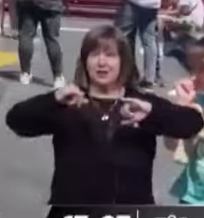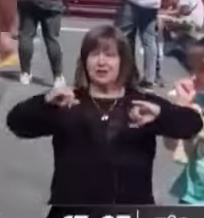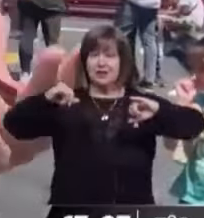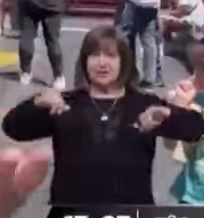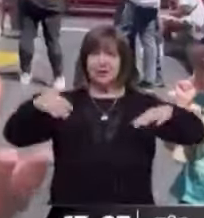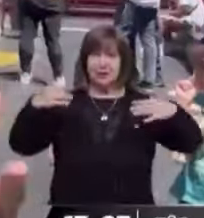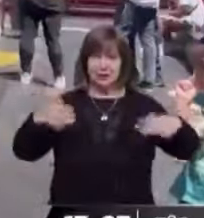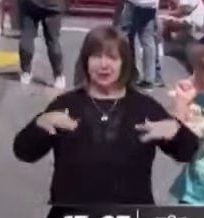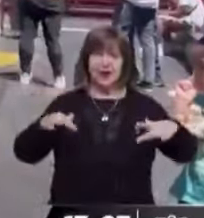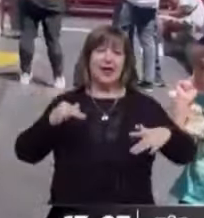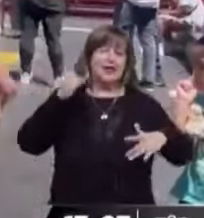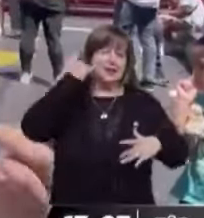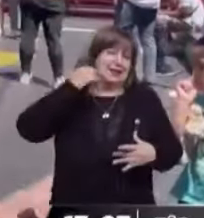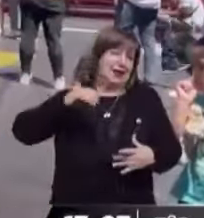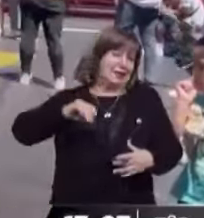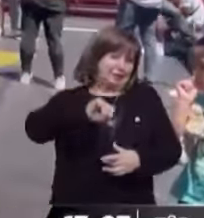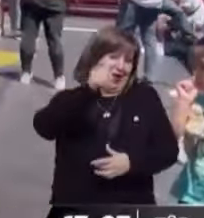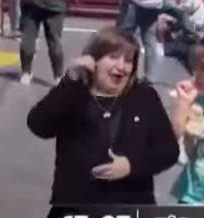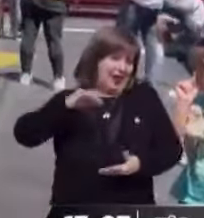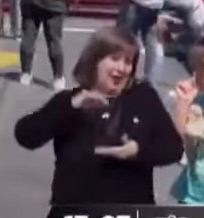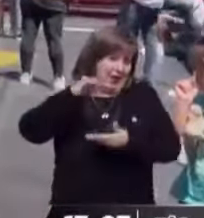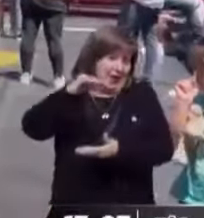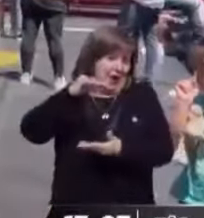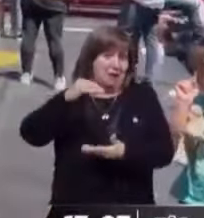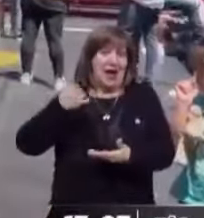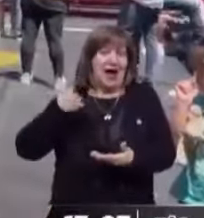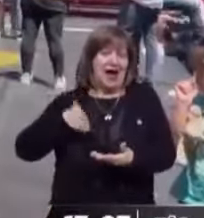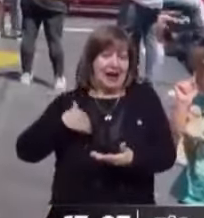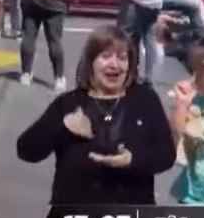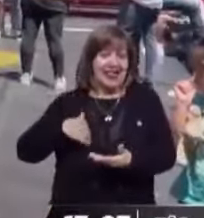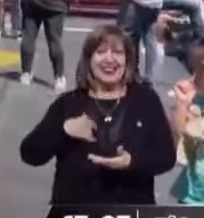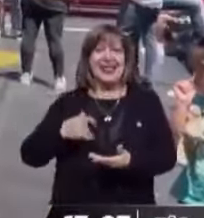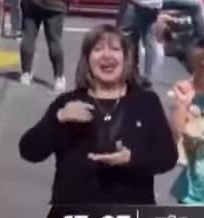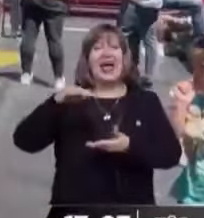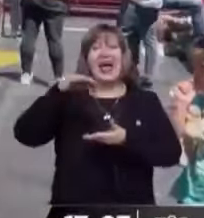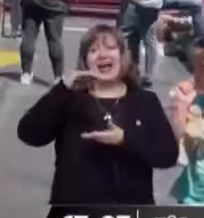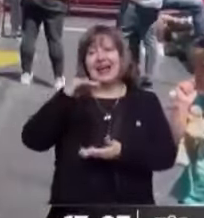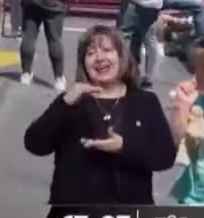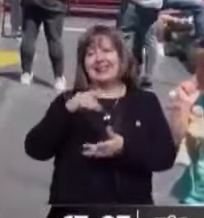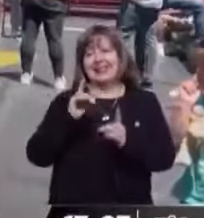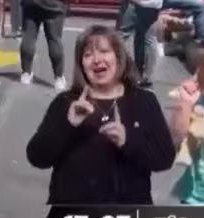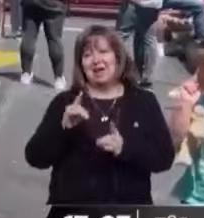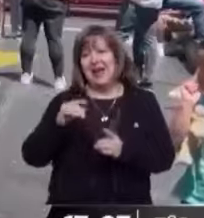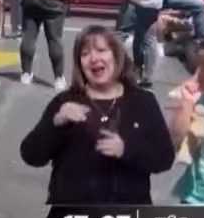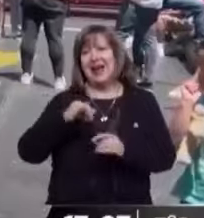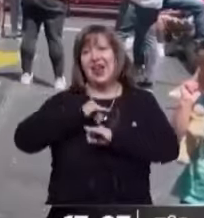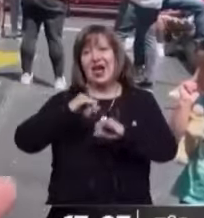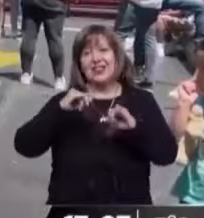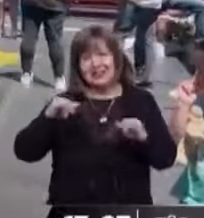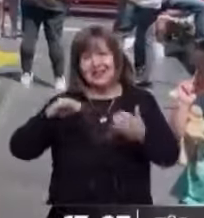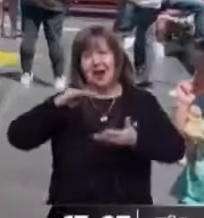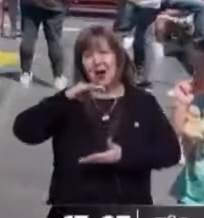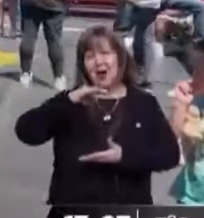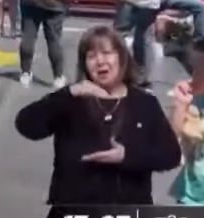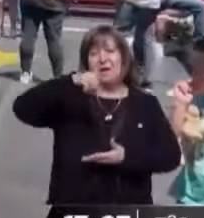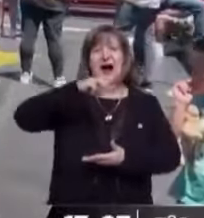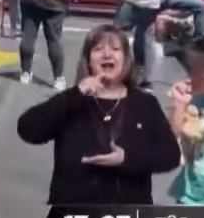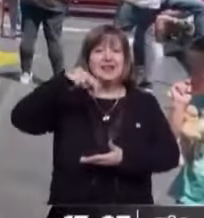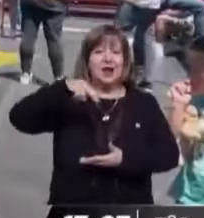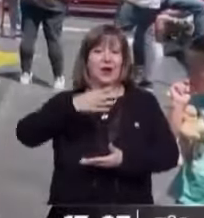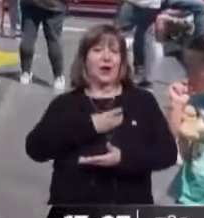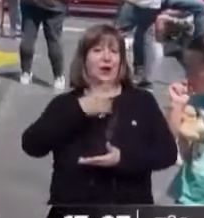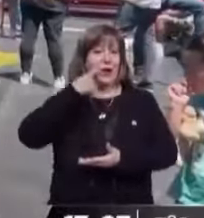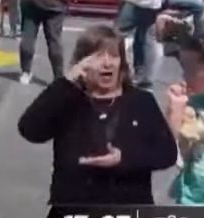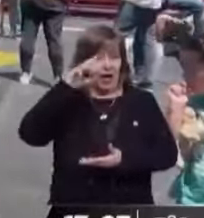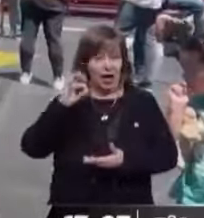gran ganador también, como la Argentina gana la Copa América, la finalísima y el Mundial. Este noticiero gana el Martín Fierro y el de Oro. Todo